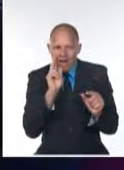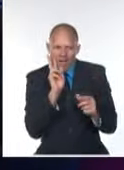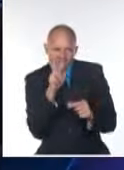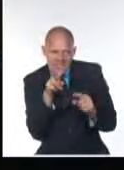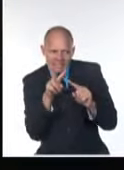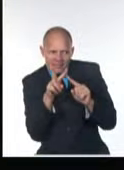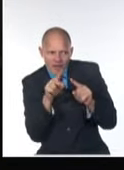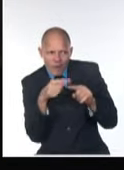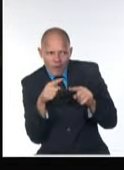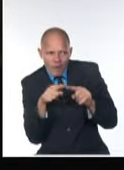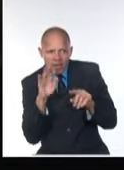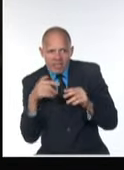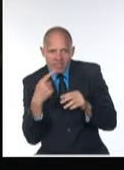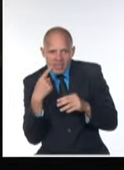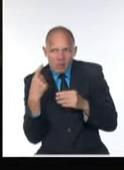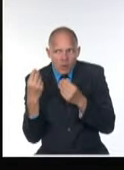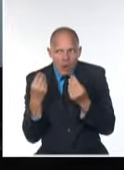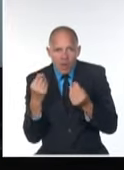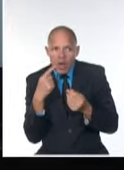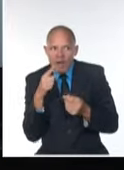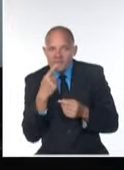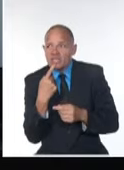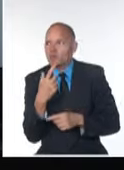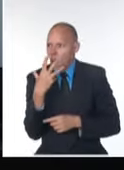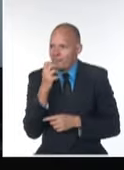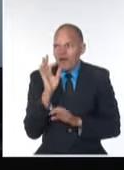después en sus casas de cada capítulo